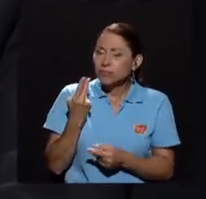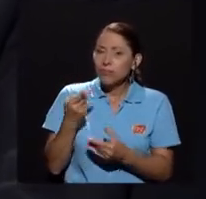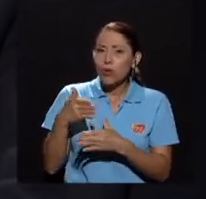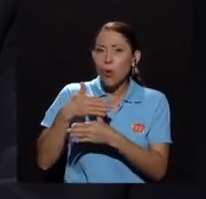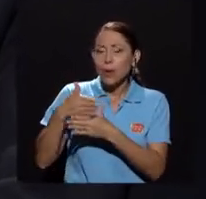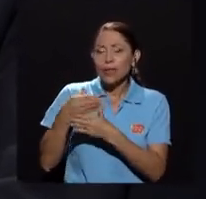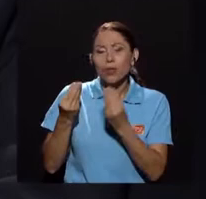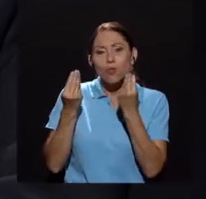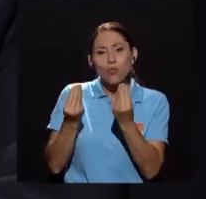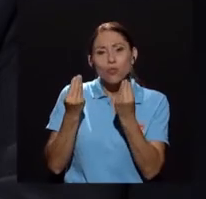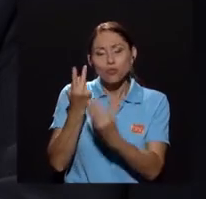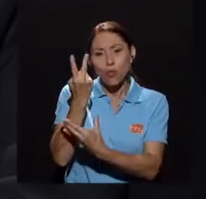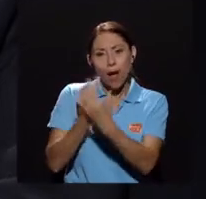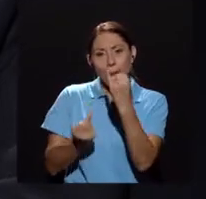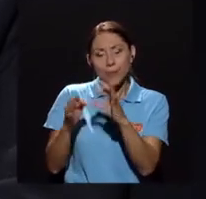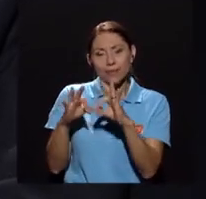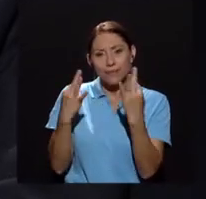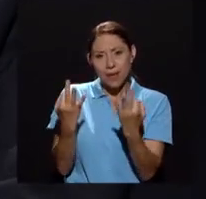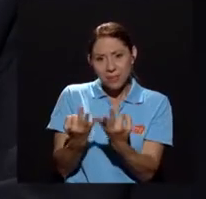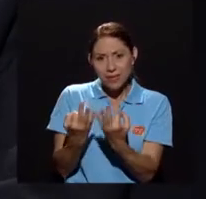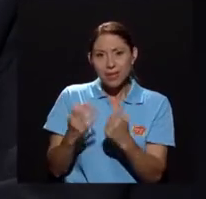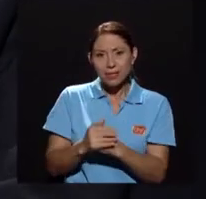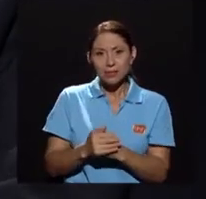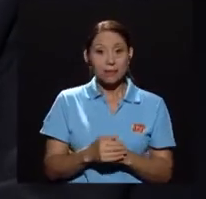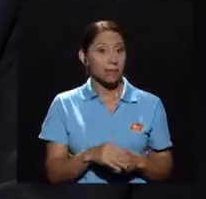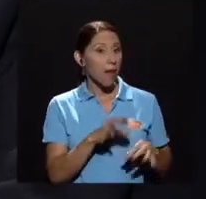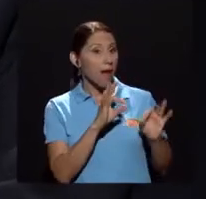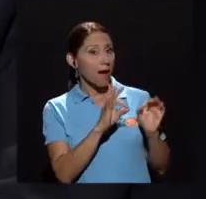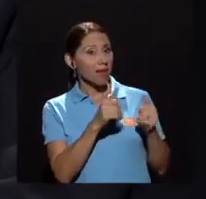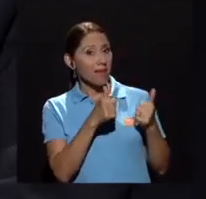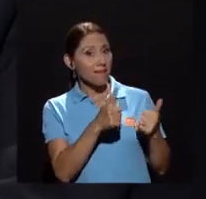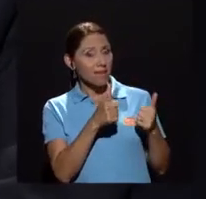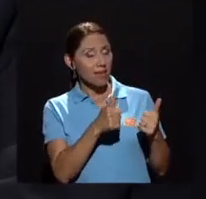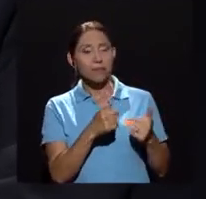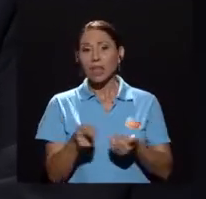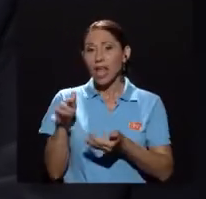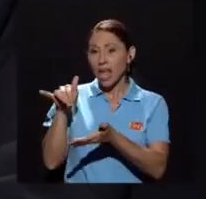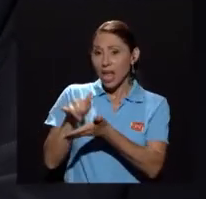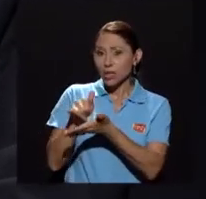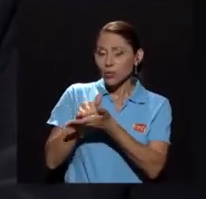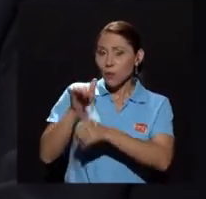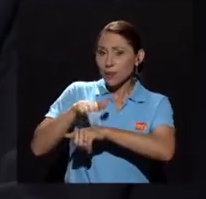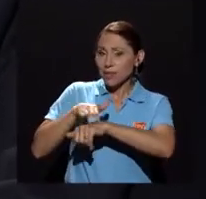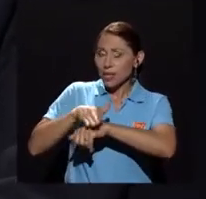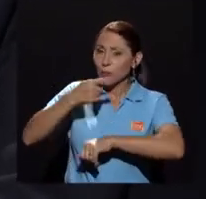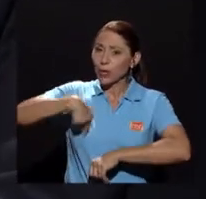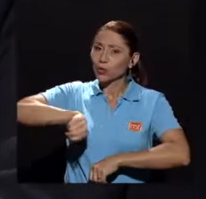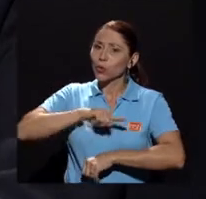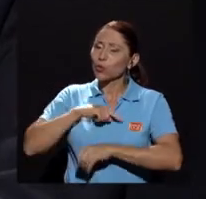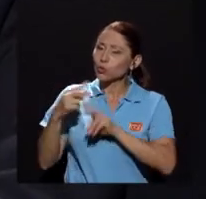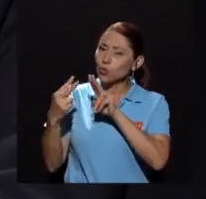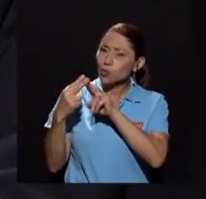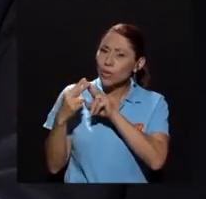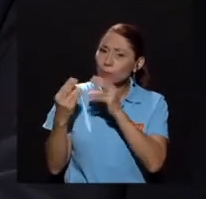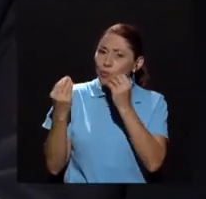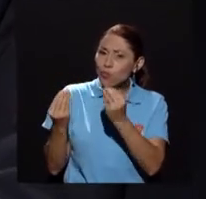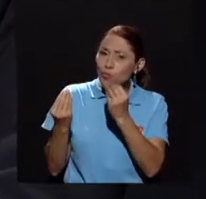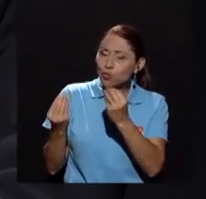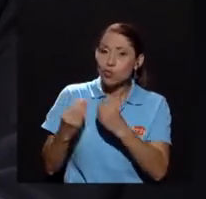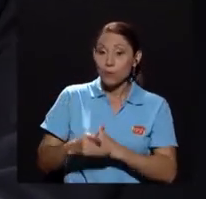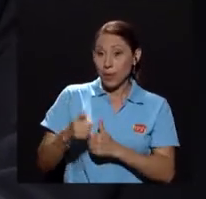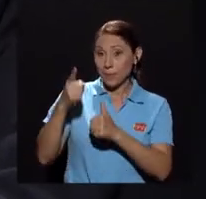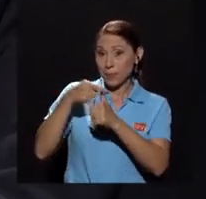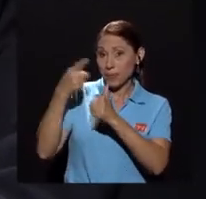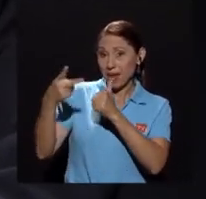las dos familias y eso ha permitido pues que nos conozcamos mucho yo tuve el primer